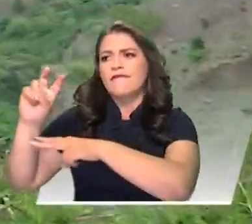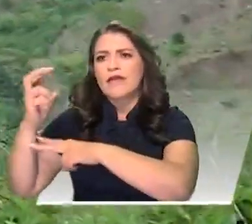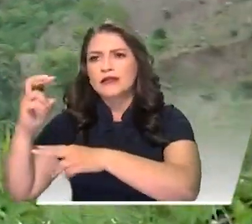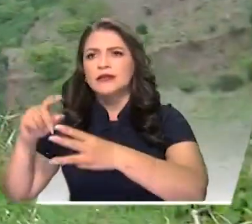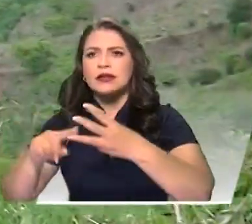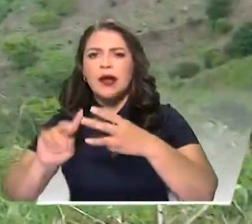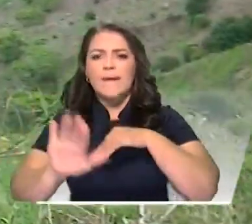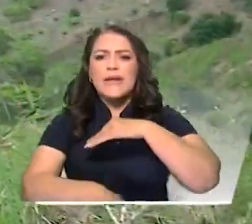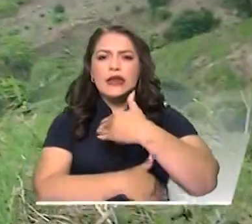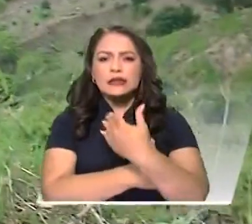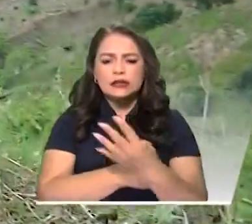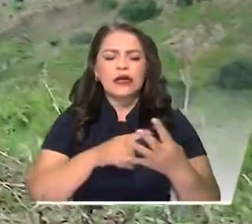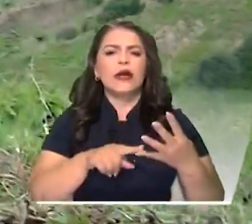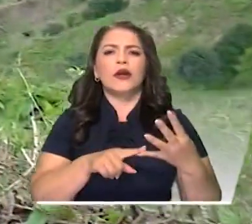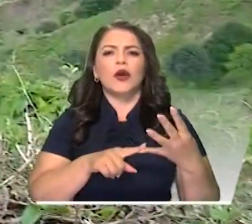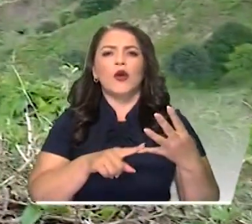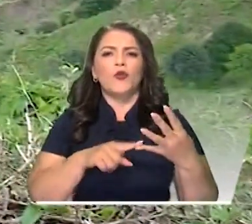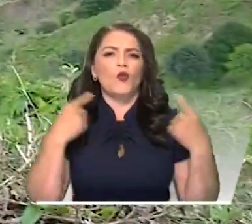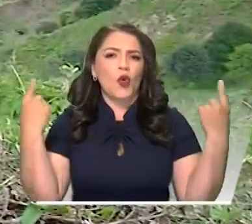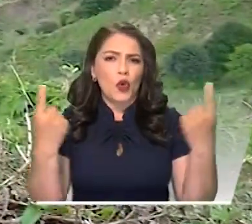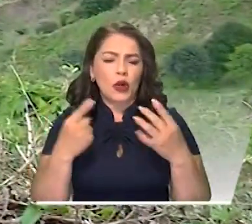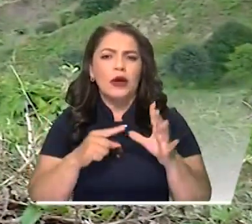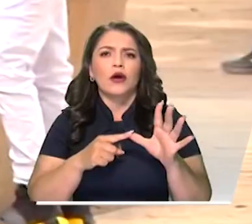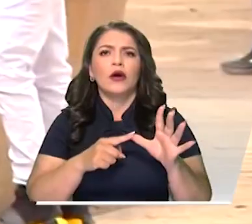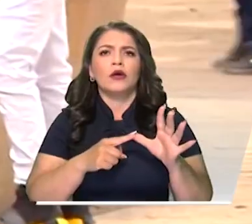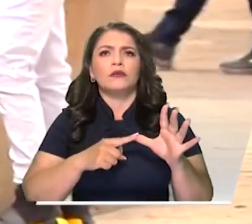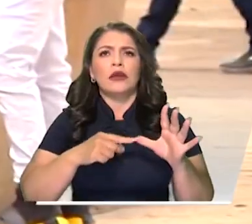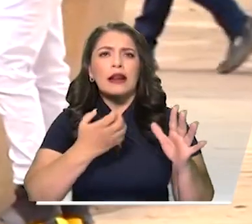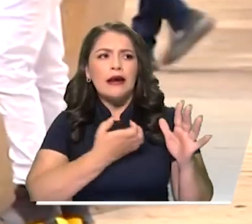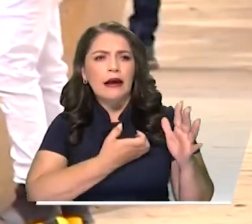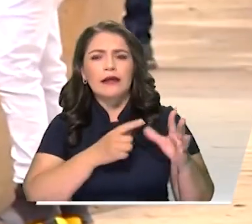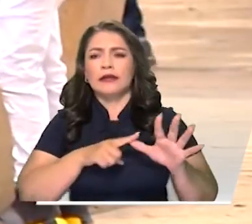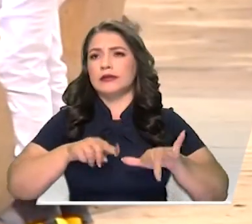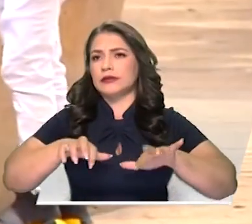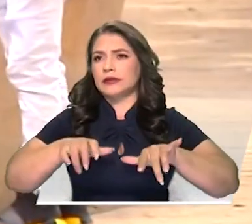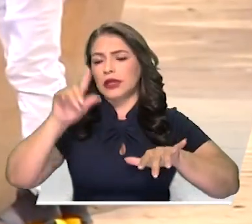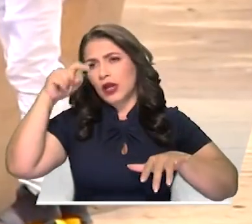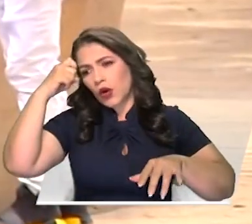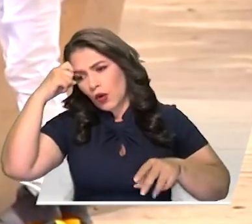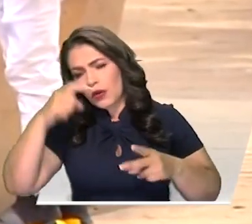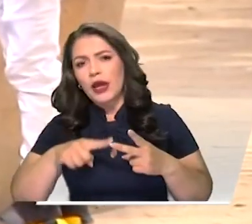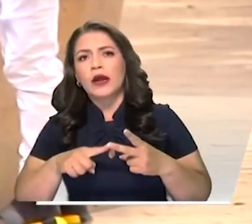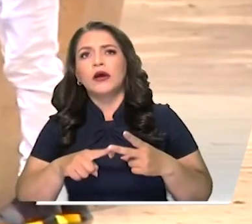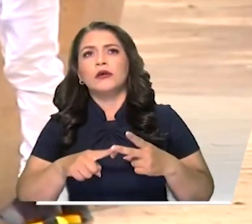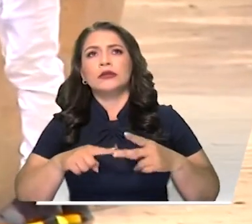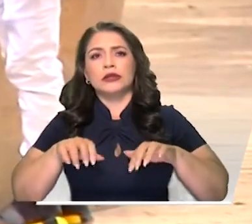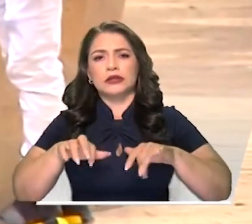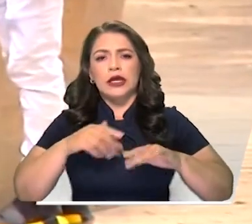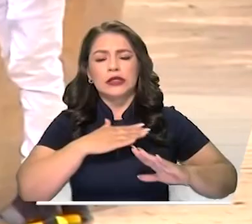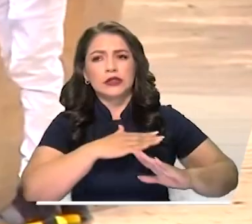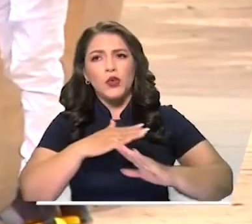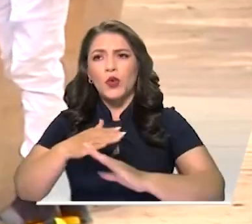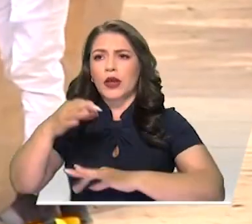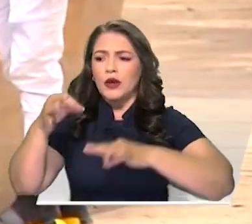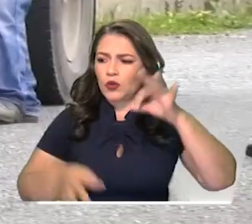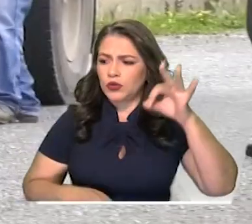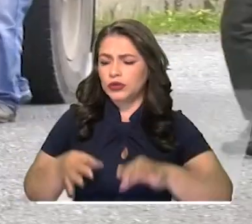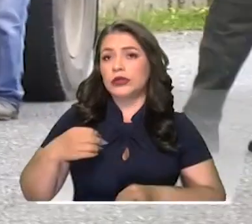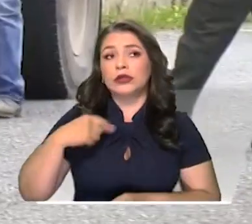Público las autoridades locales el señor alcalde la secretaría de gobierno y la Secretaría de Seguridad y Justicia de la gobernación de Antioquia